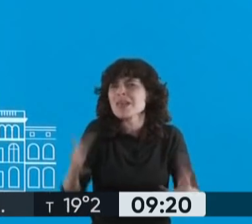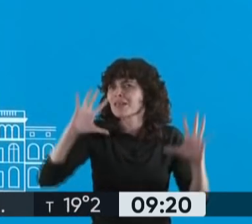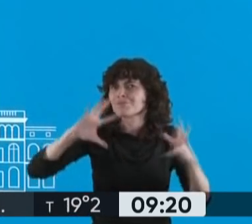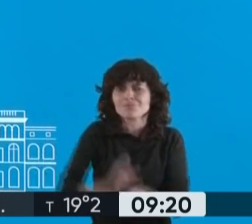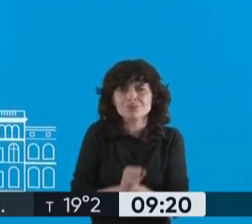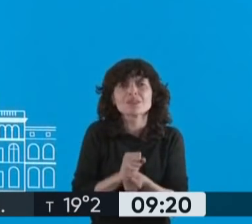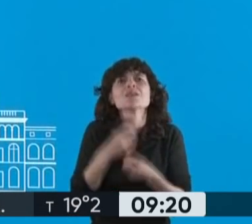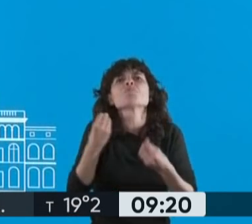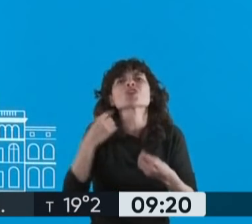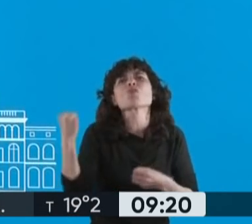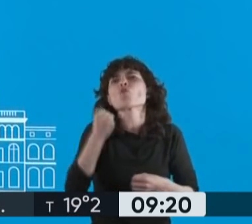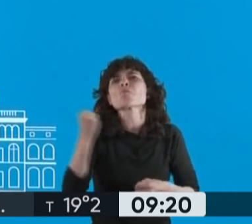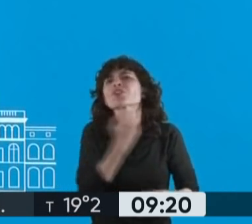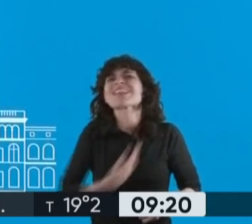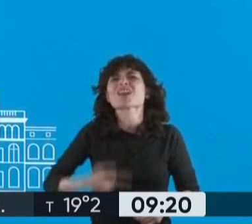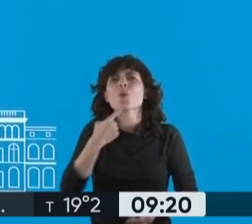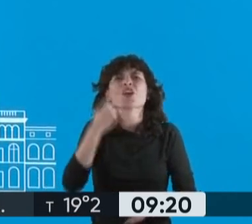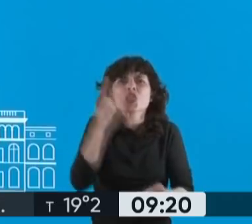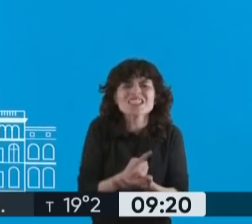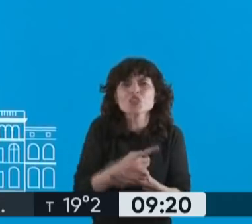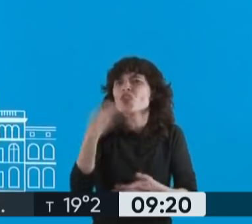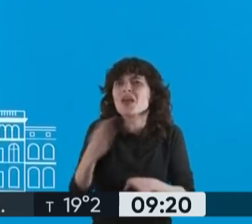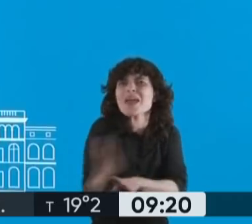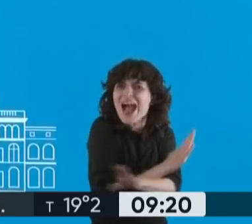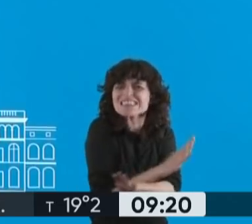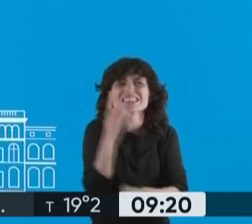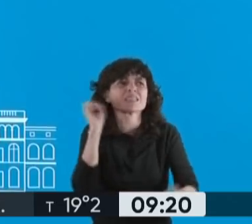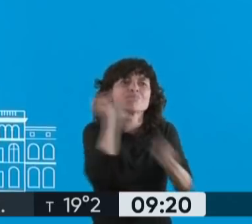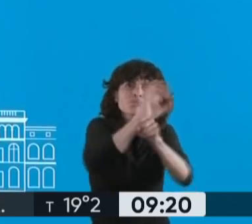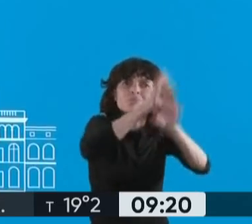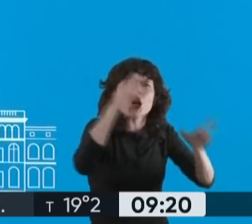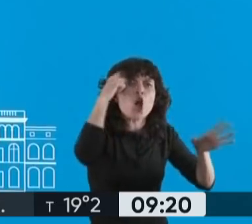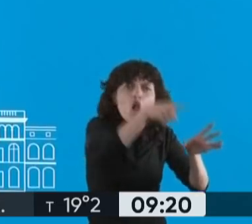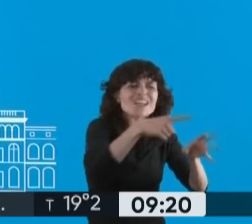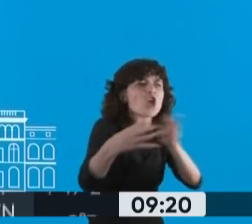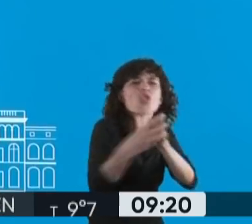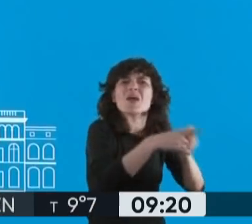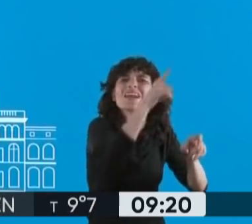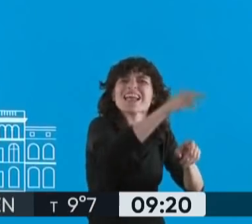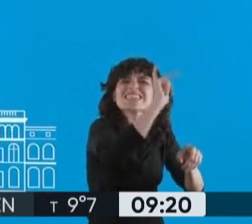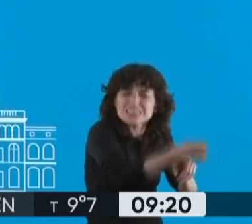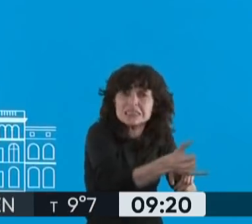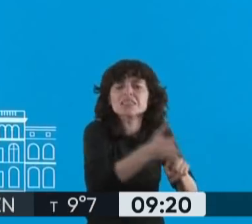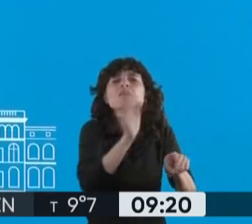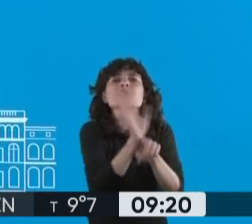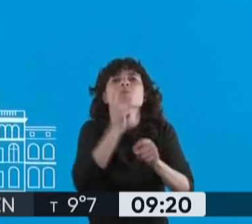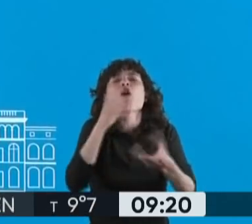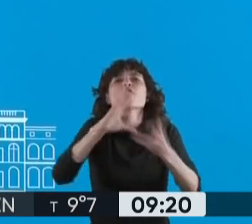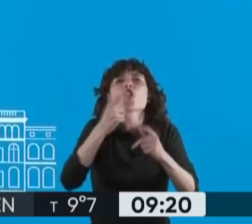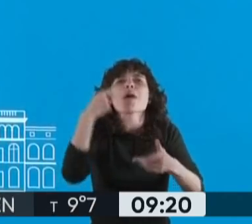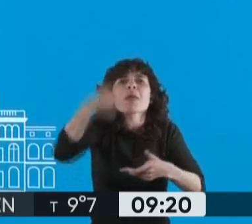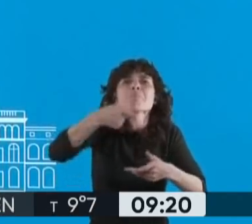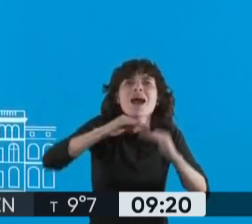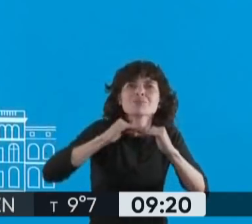el gobierno haya decidido que se tiene que discutir en el Parlamento y haya enviado esta ley de deuda sostenible para darle la facultad